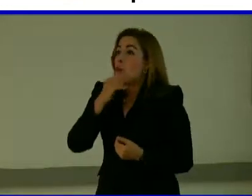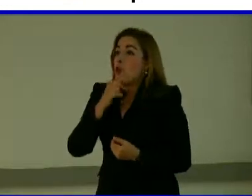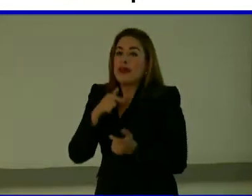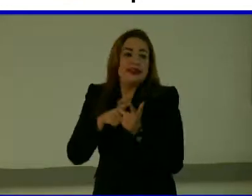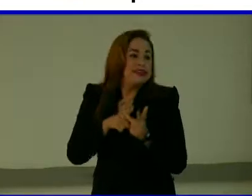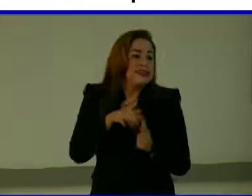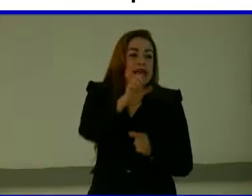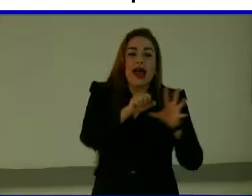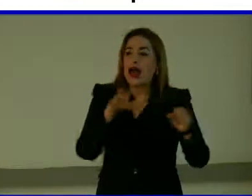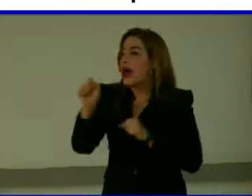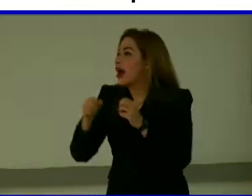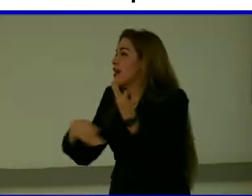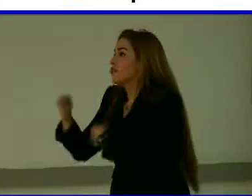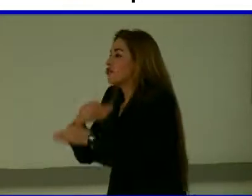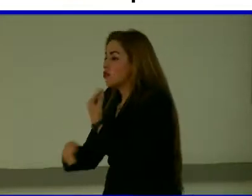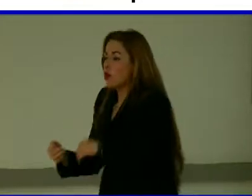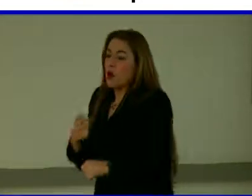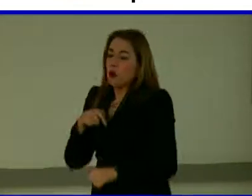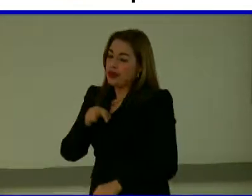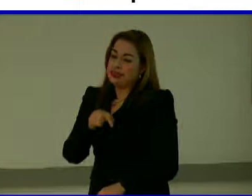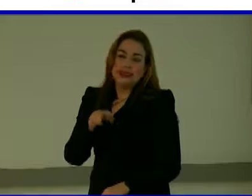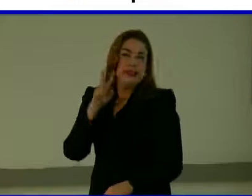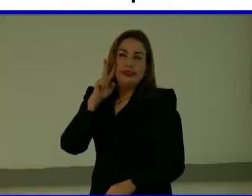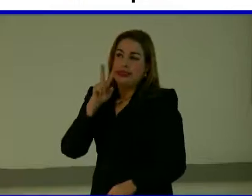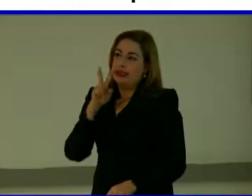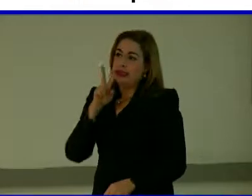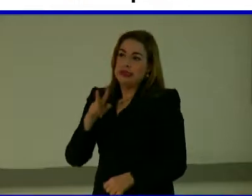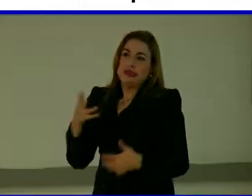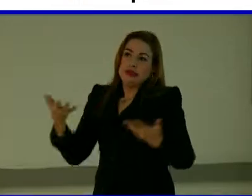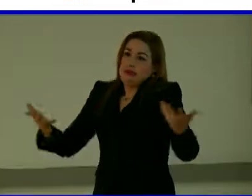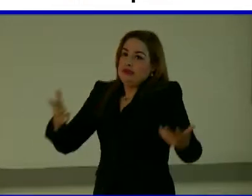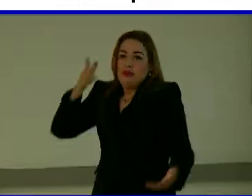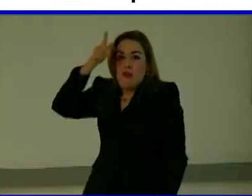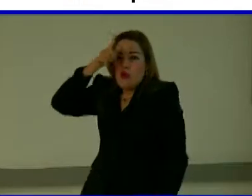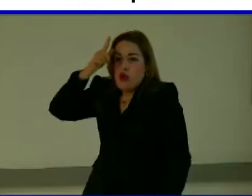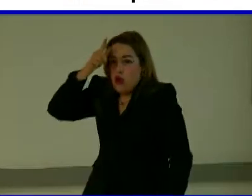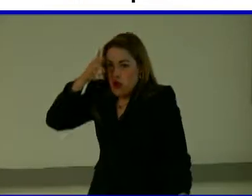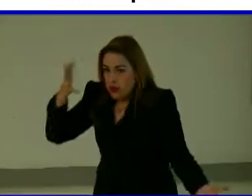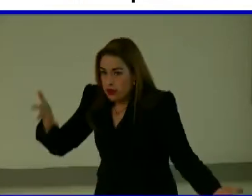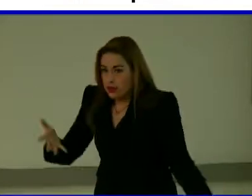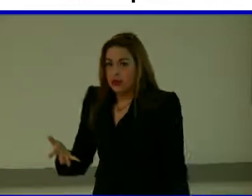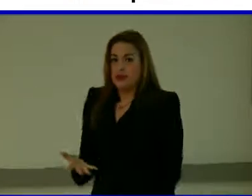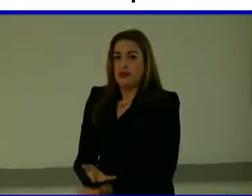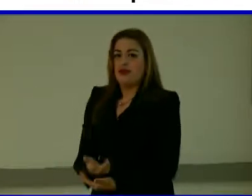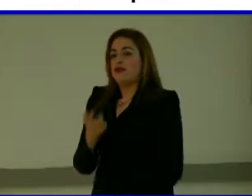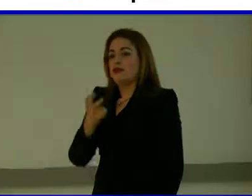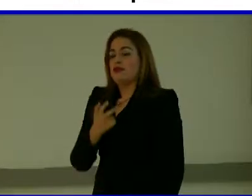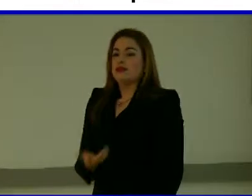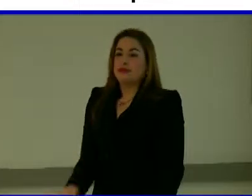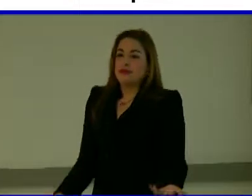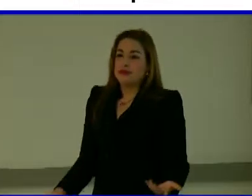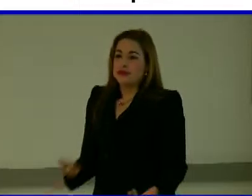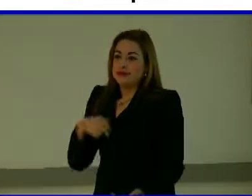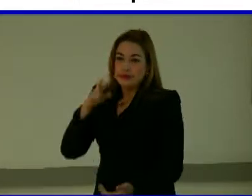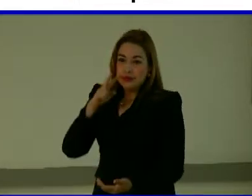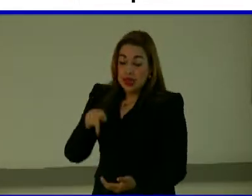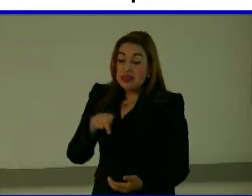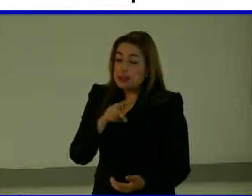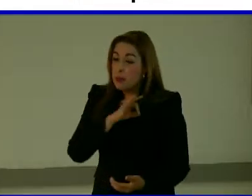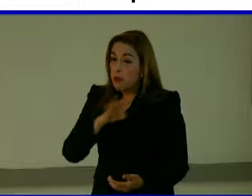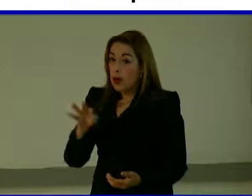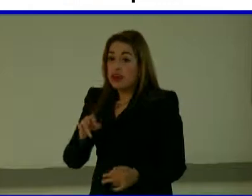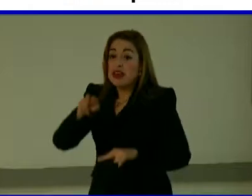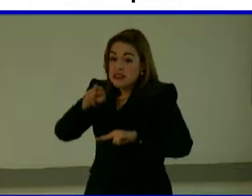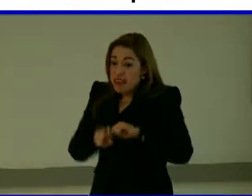tocar las cosas, es muy obvio. El niño que es inquieto se sienta, pero no se sienta tranquilo. Tiene